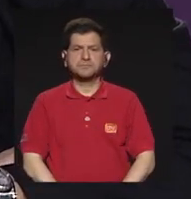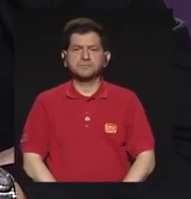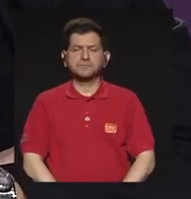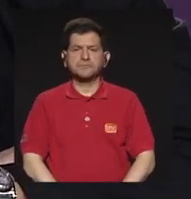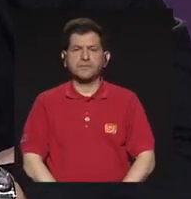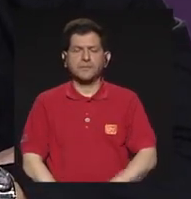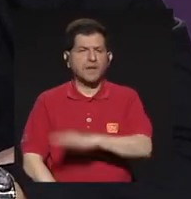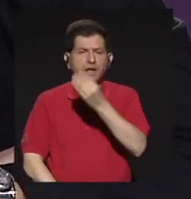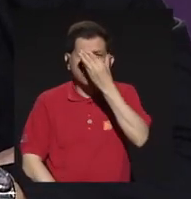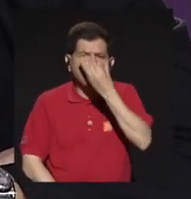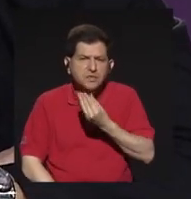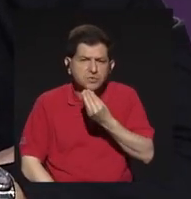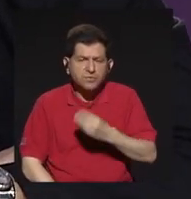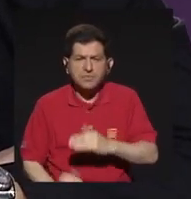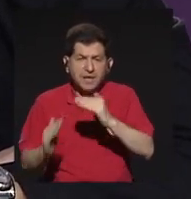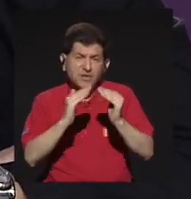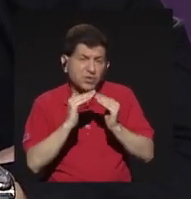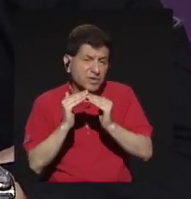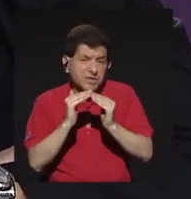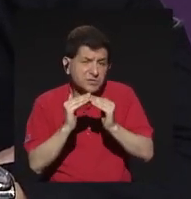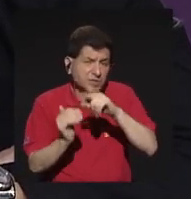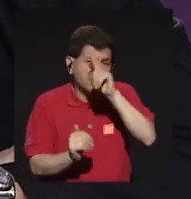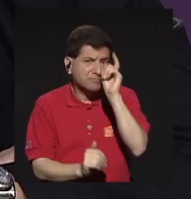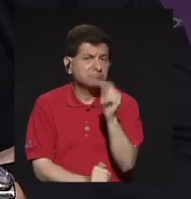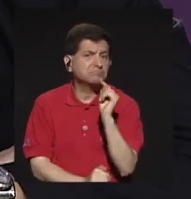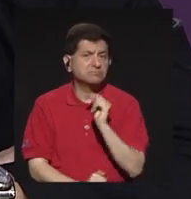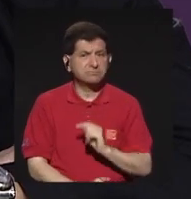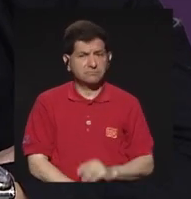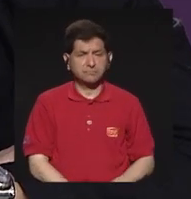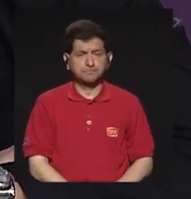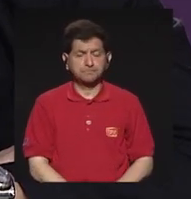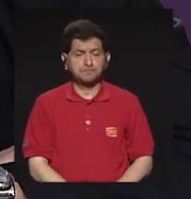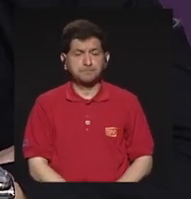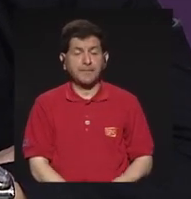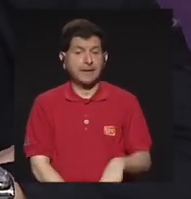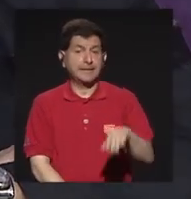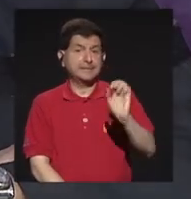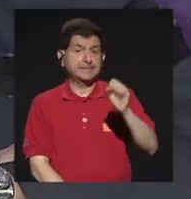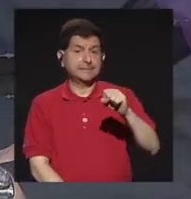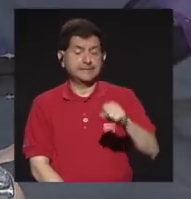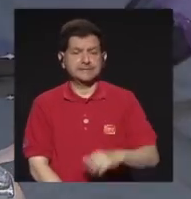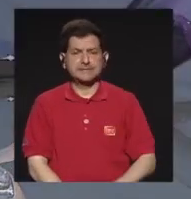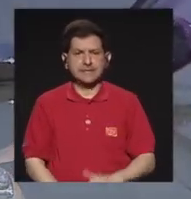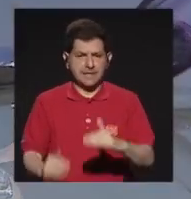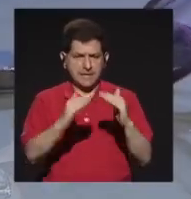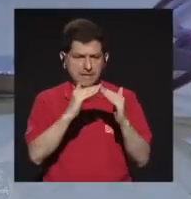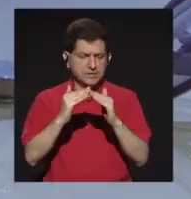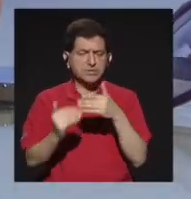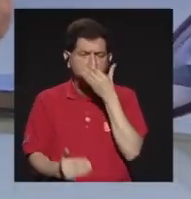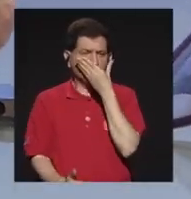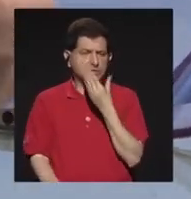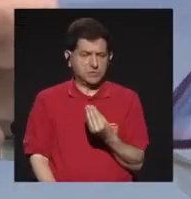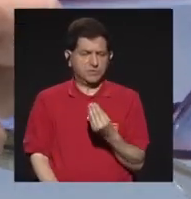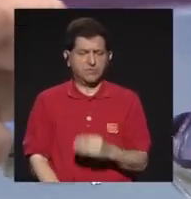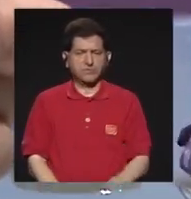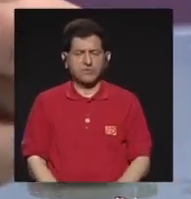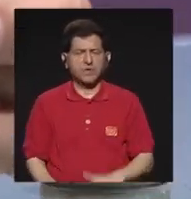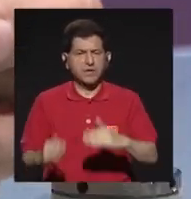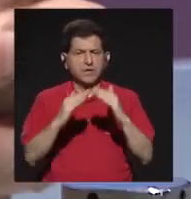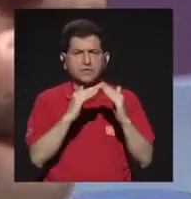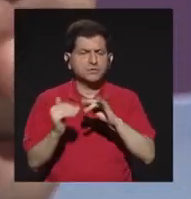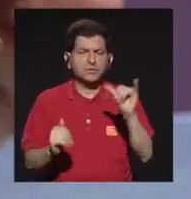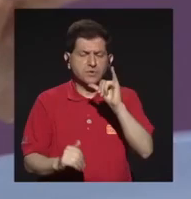y el sufrimiento de la ciudad si las ciudades sufren y las ciudades